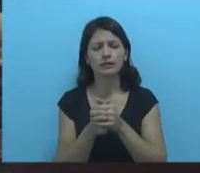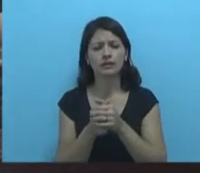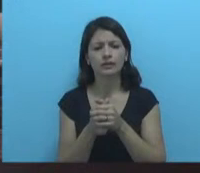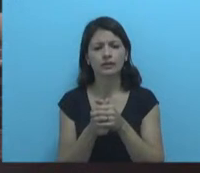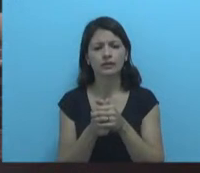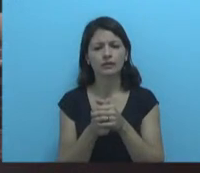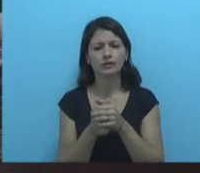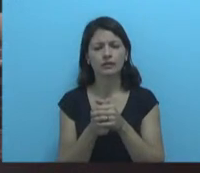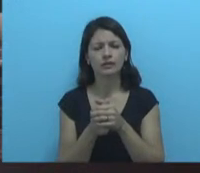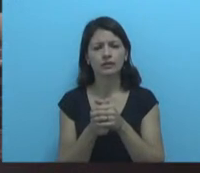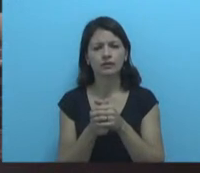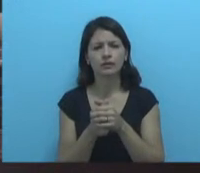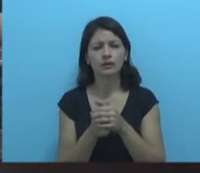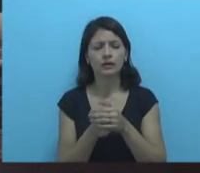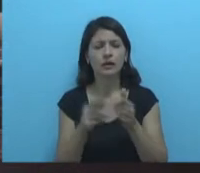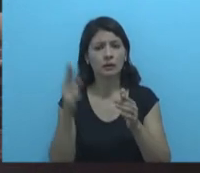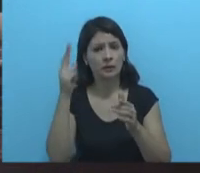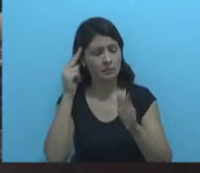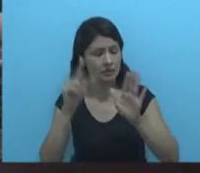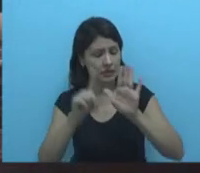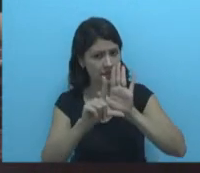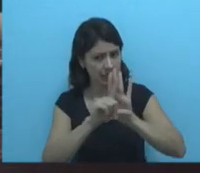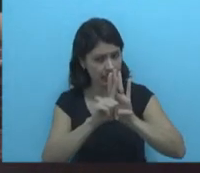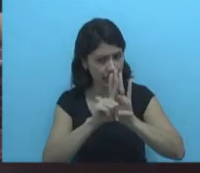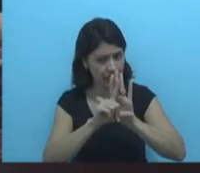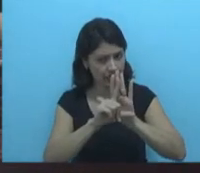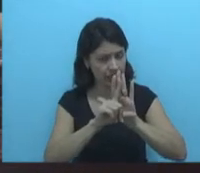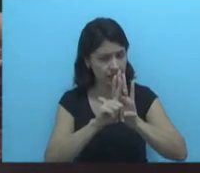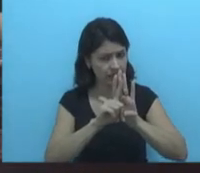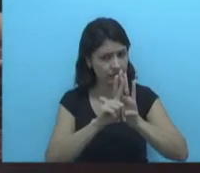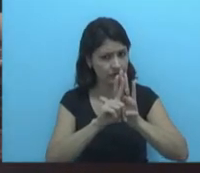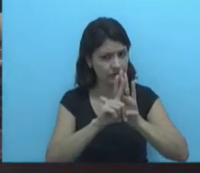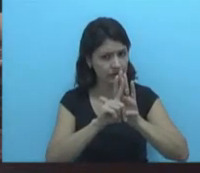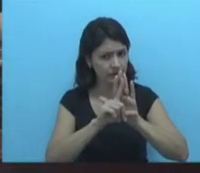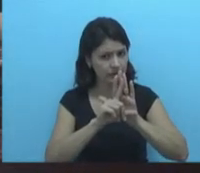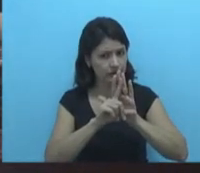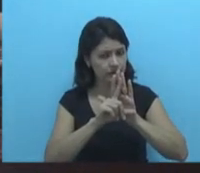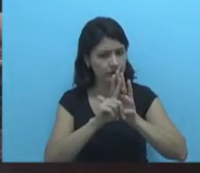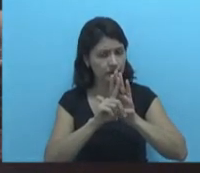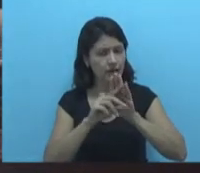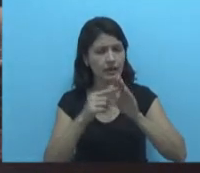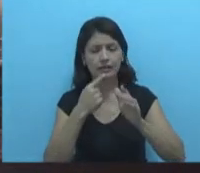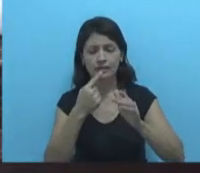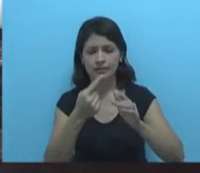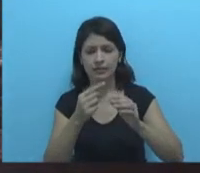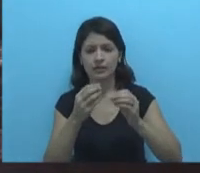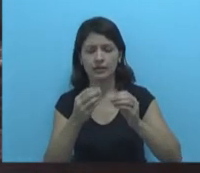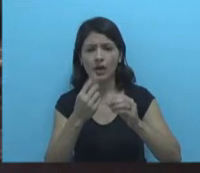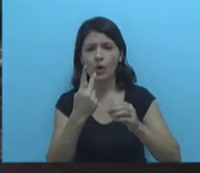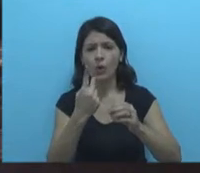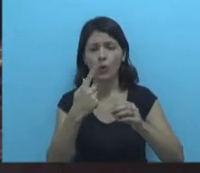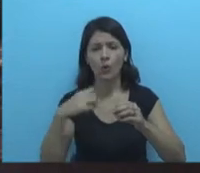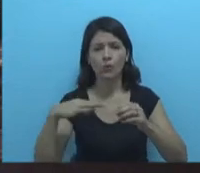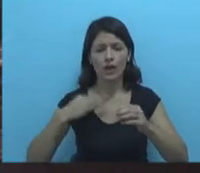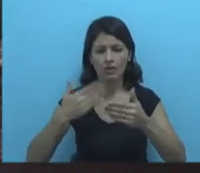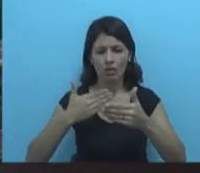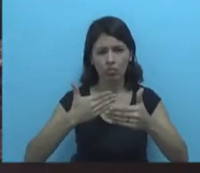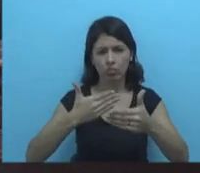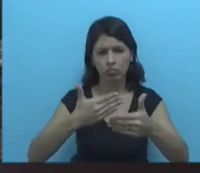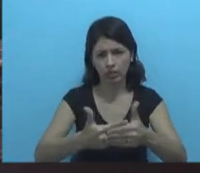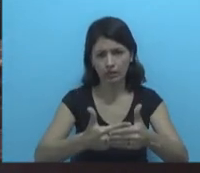13.014, modificada por la Ley 13.697, prorrogándose por un año.